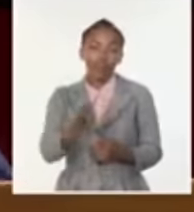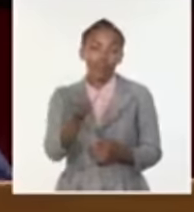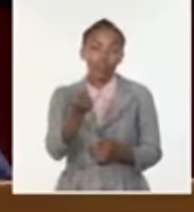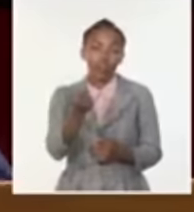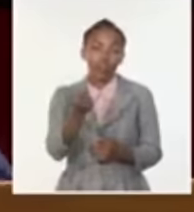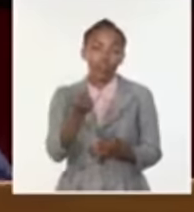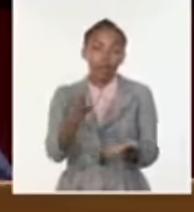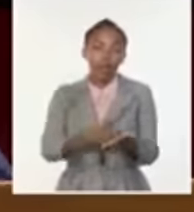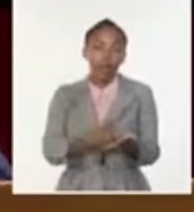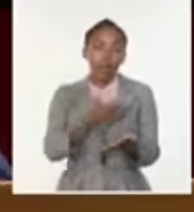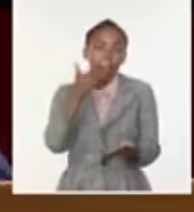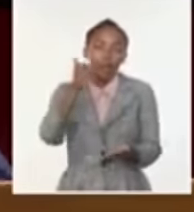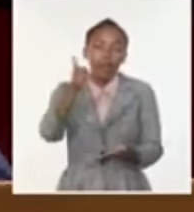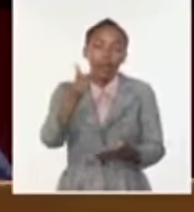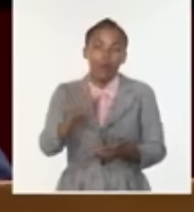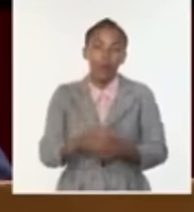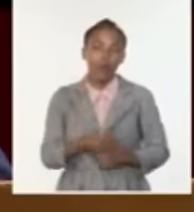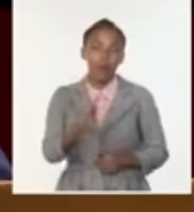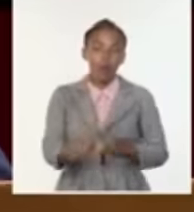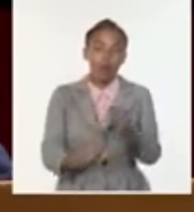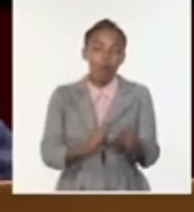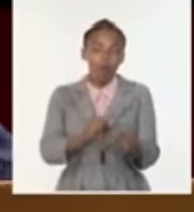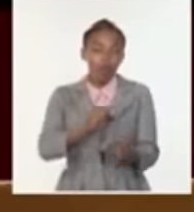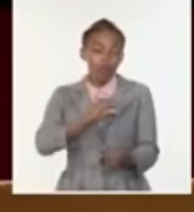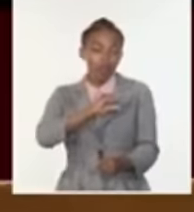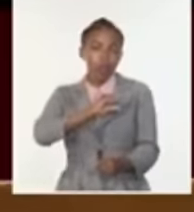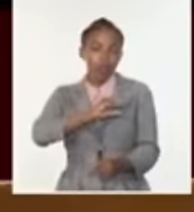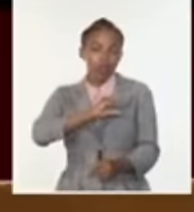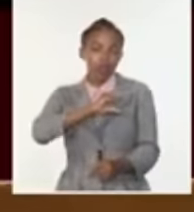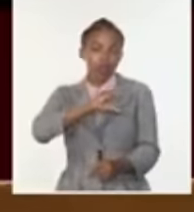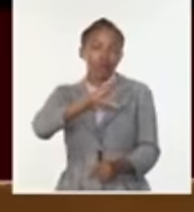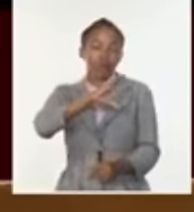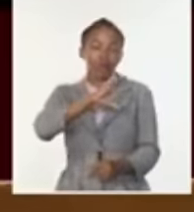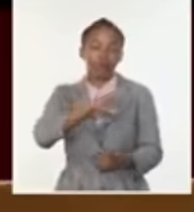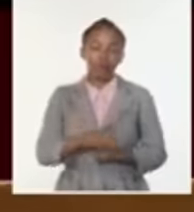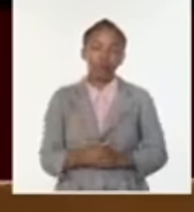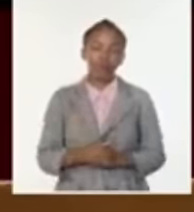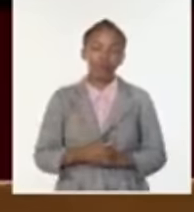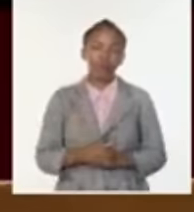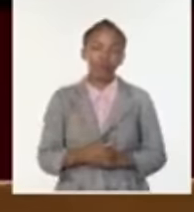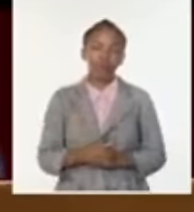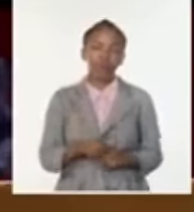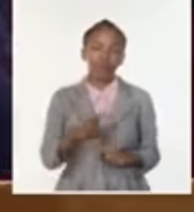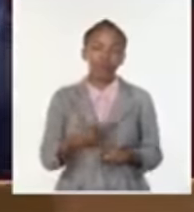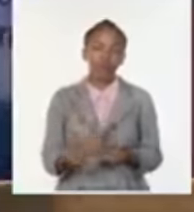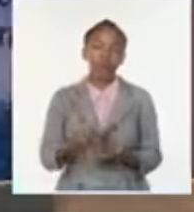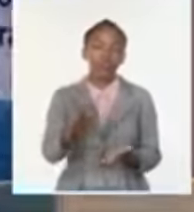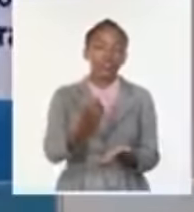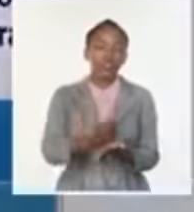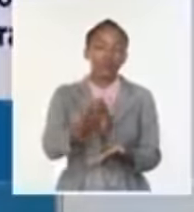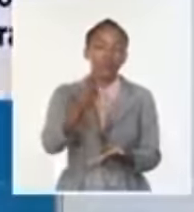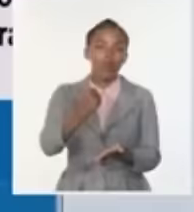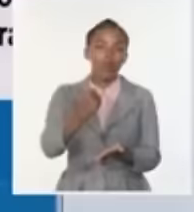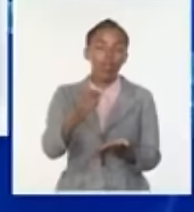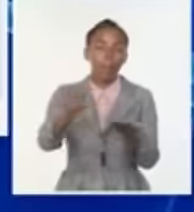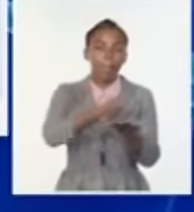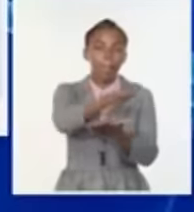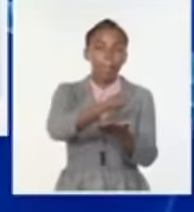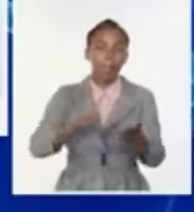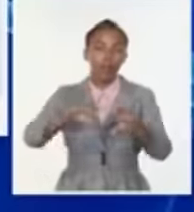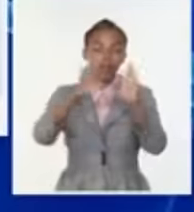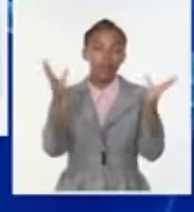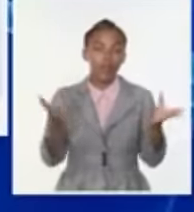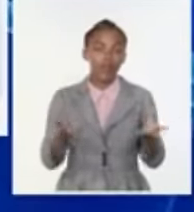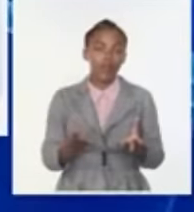incrementando los salarios. Se aprobó el modelo global y las directivas de gobierno